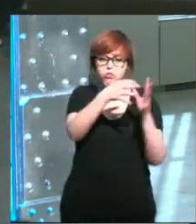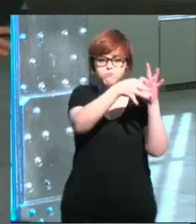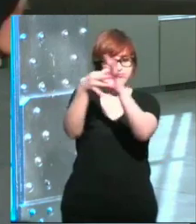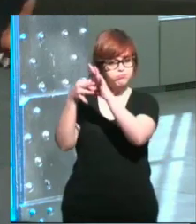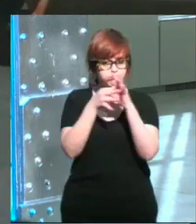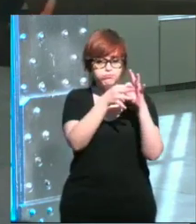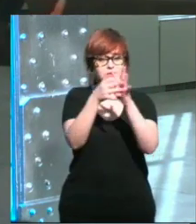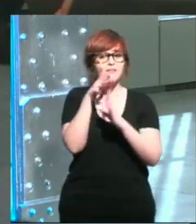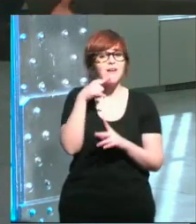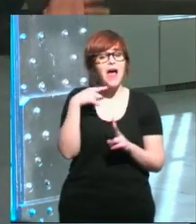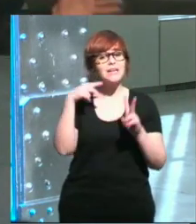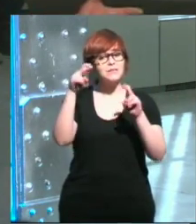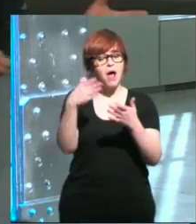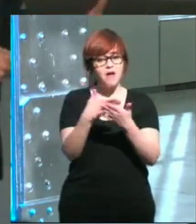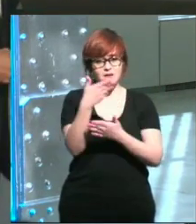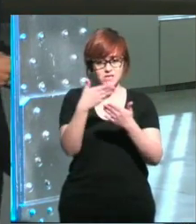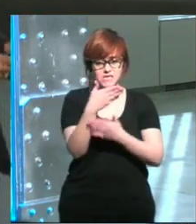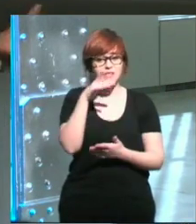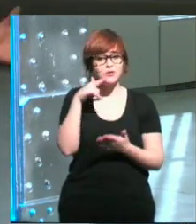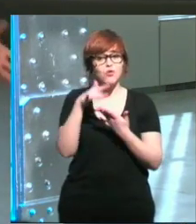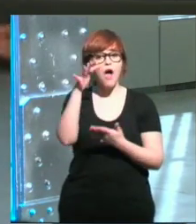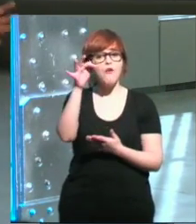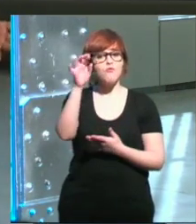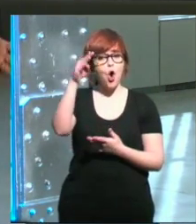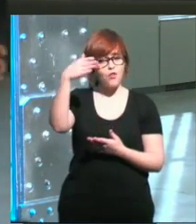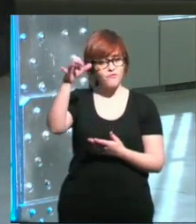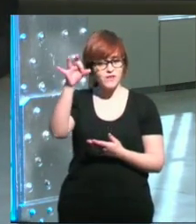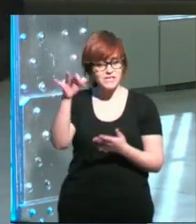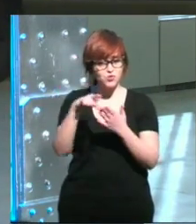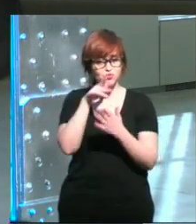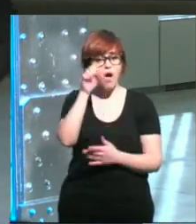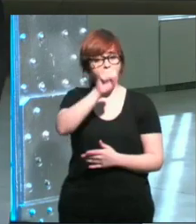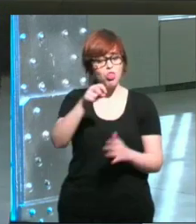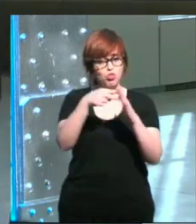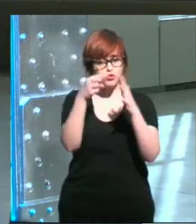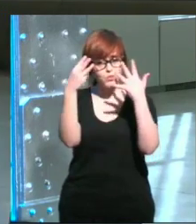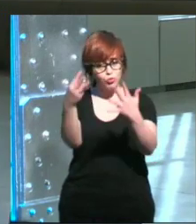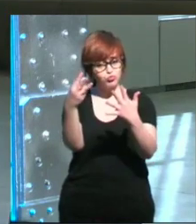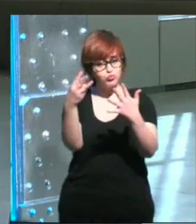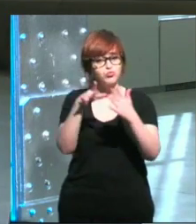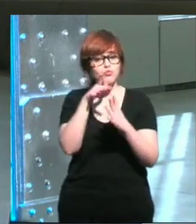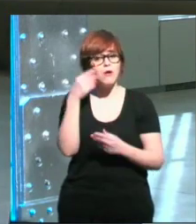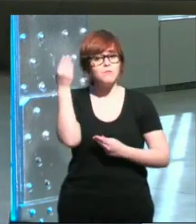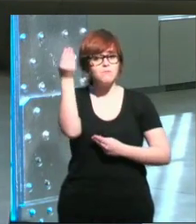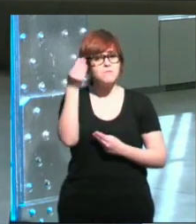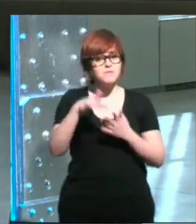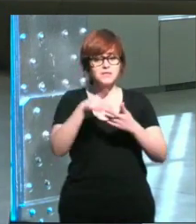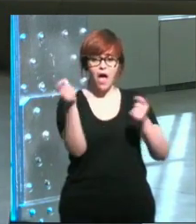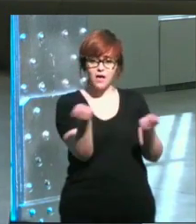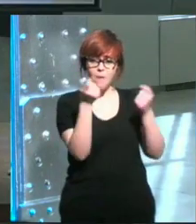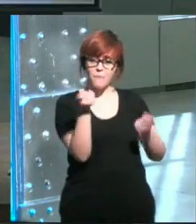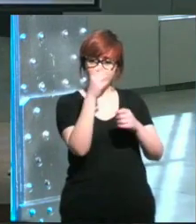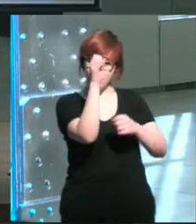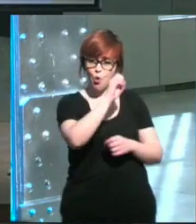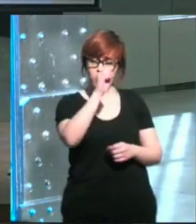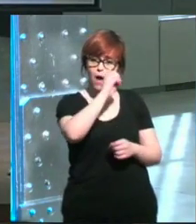la famosa revista de negocios Forbes, al final del 2008, eligió a la campaña de Obama como la mejor empresa del